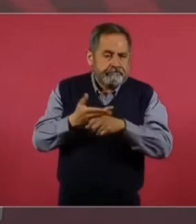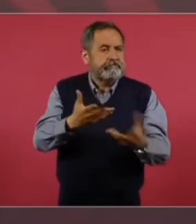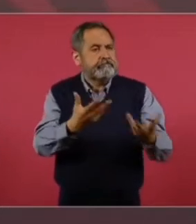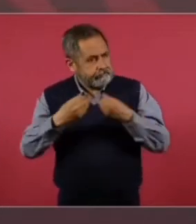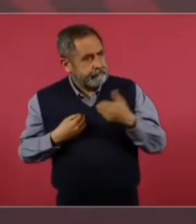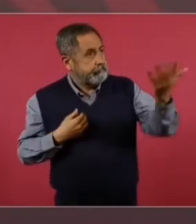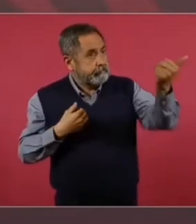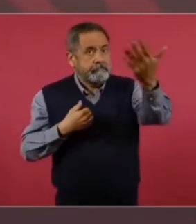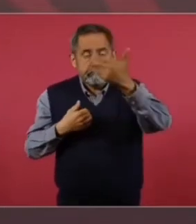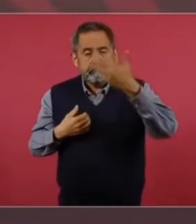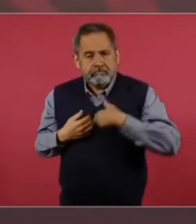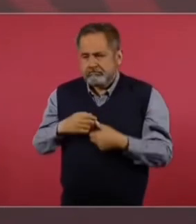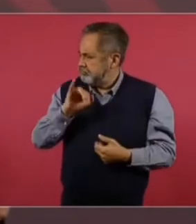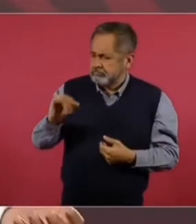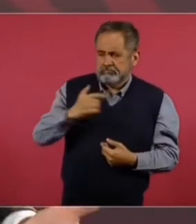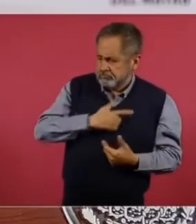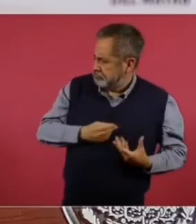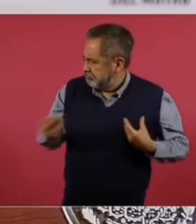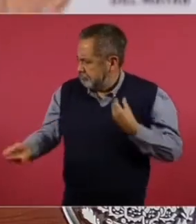del estado,